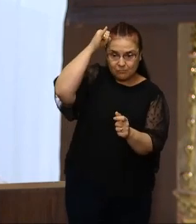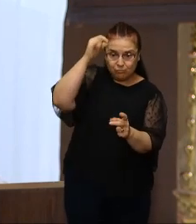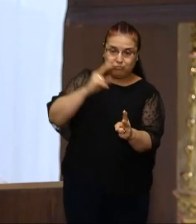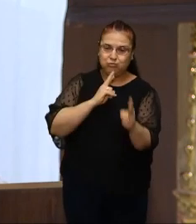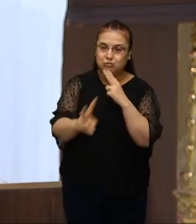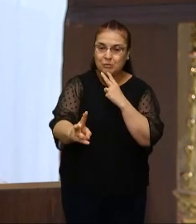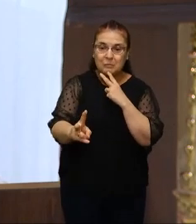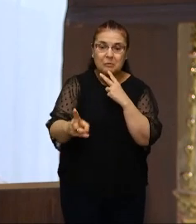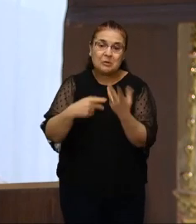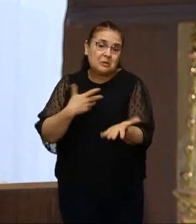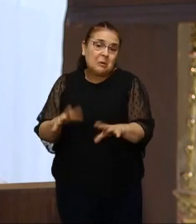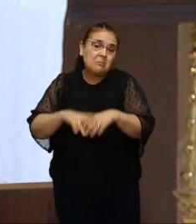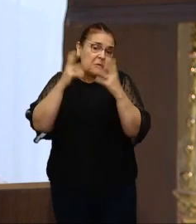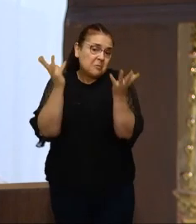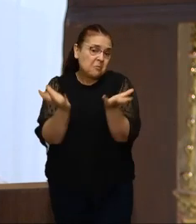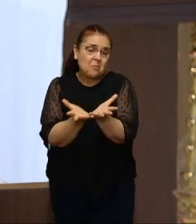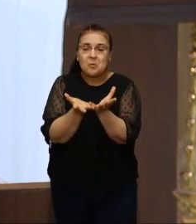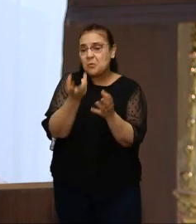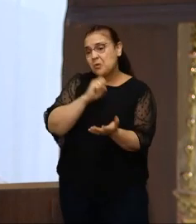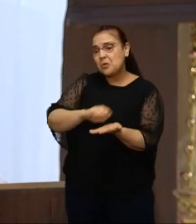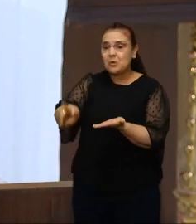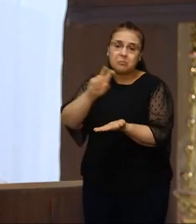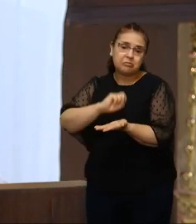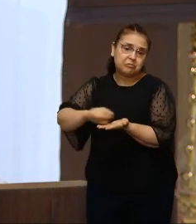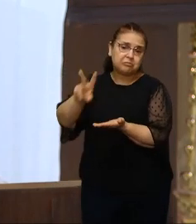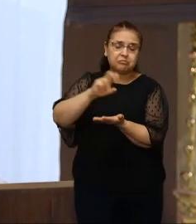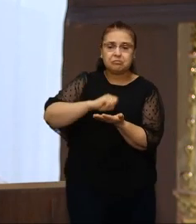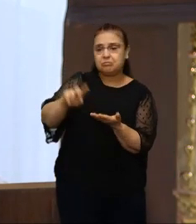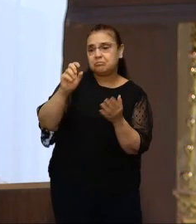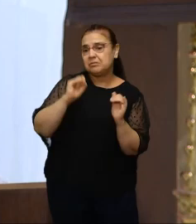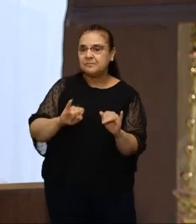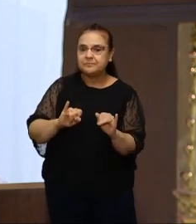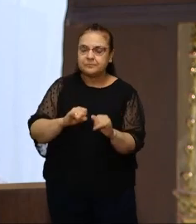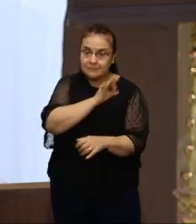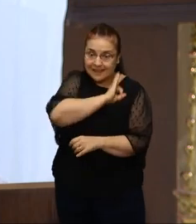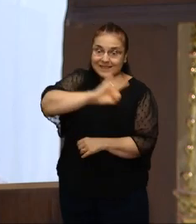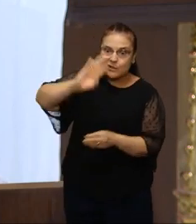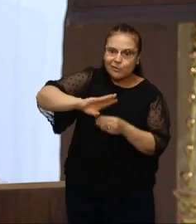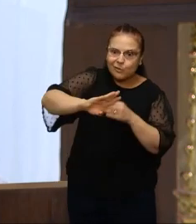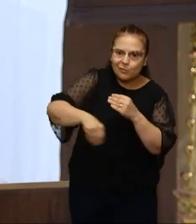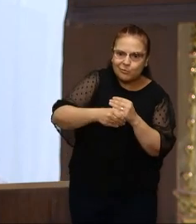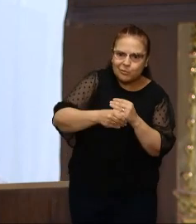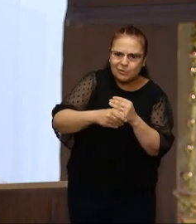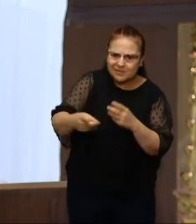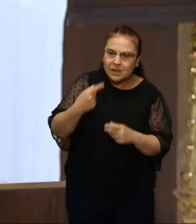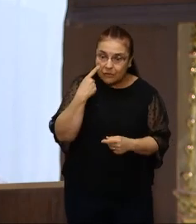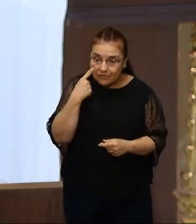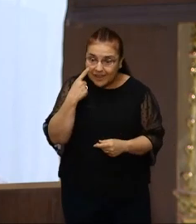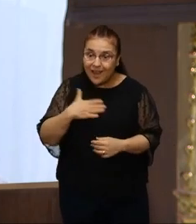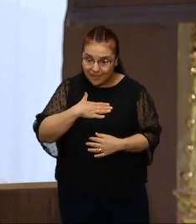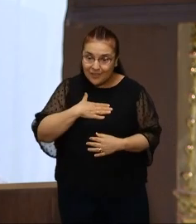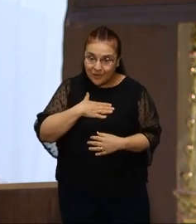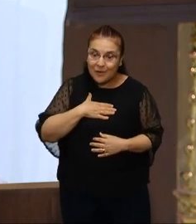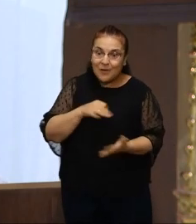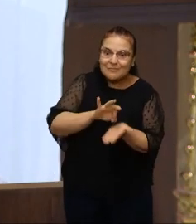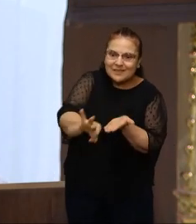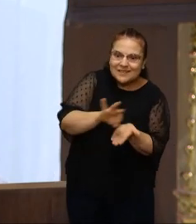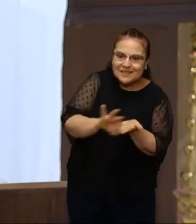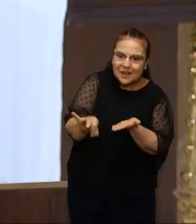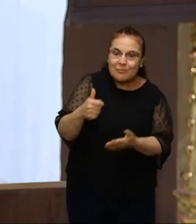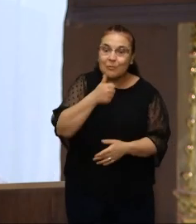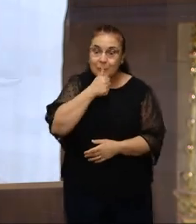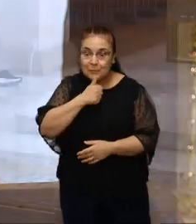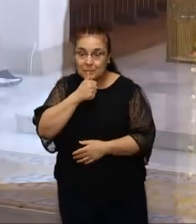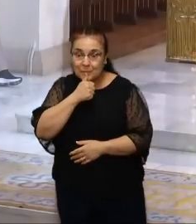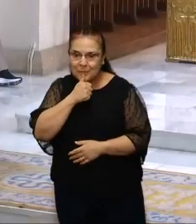dar vueltas por la tierra, de andar por ella. El Señor añadió: ¿te has fijado en mi siervo Job? En la